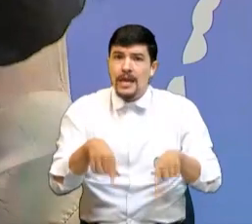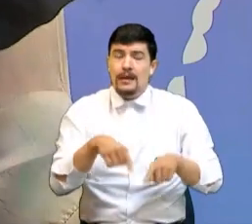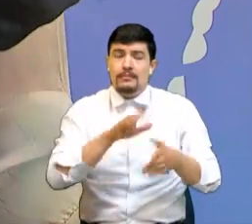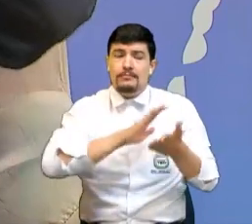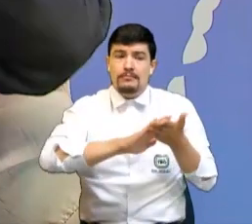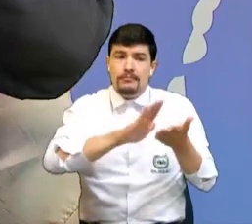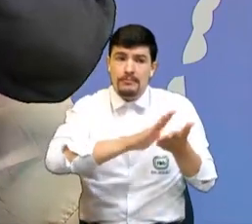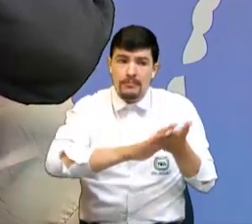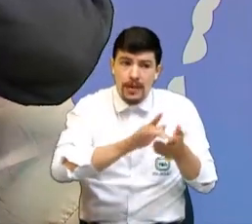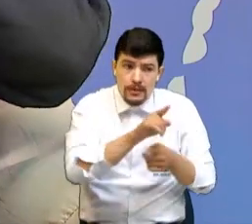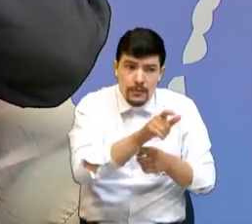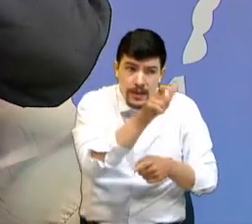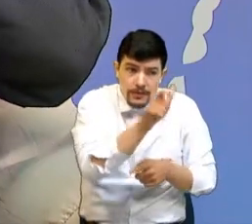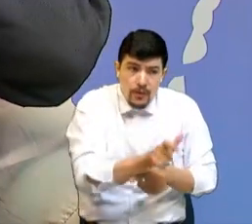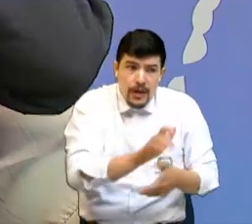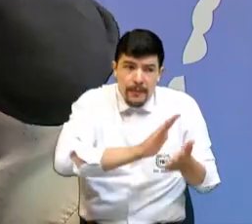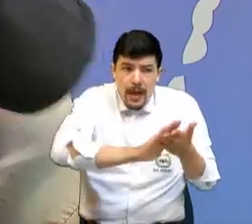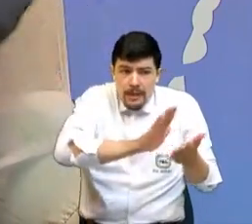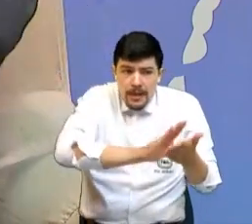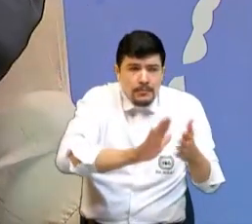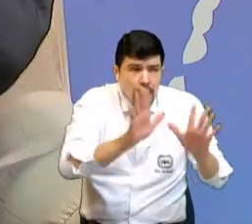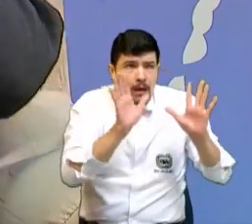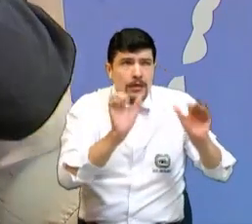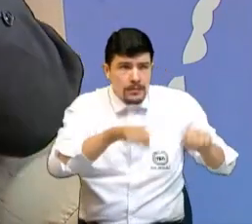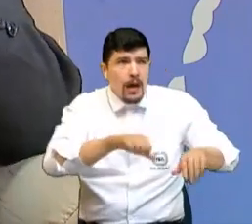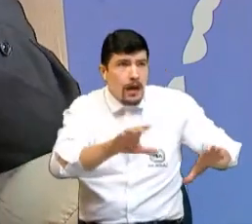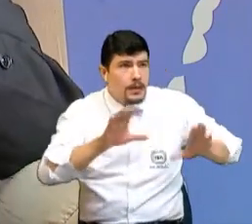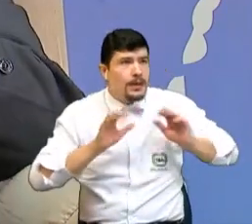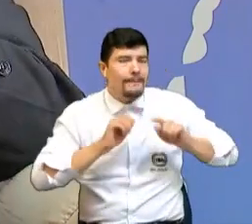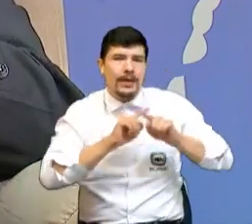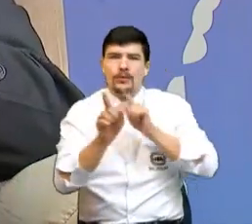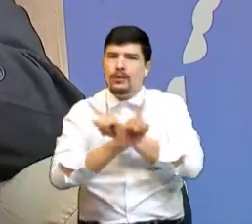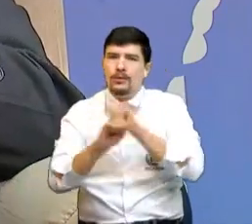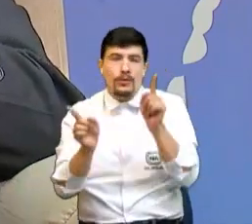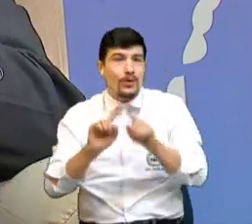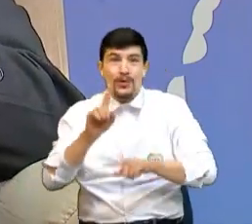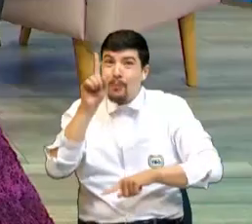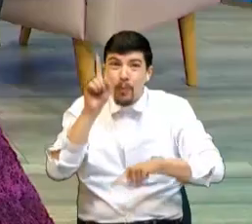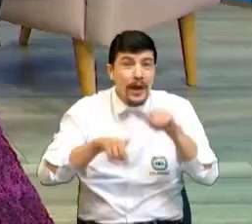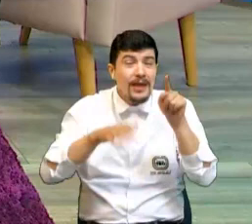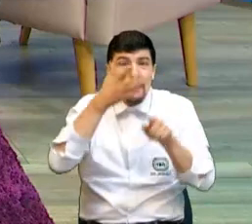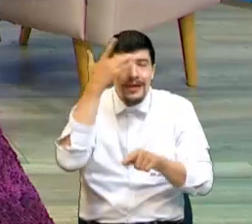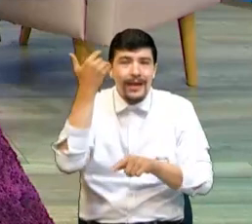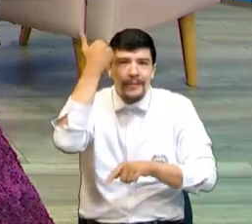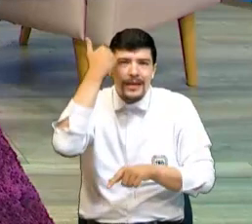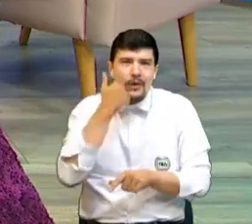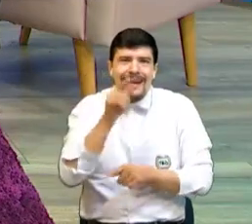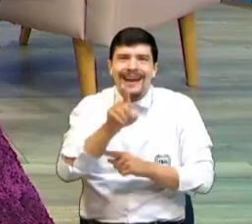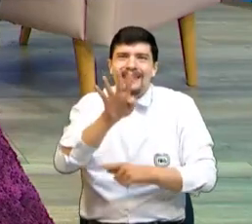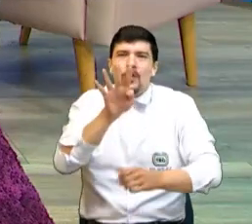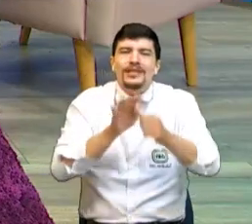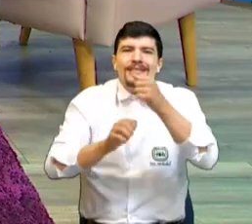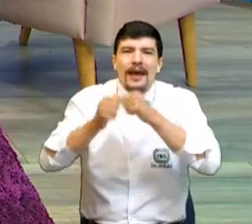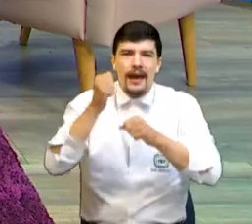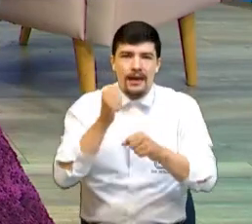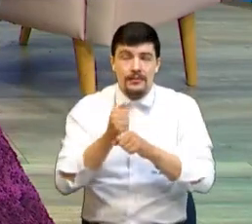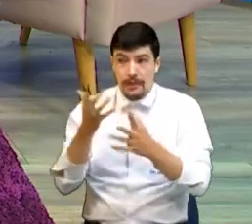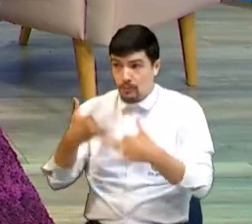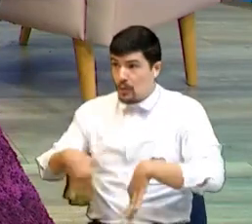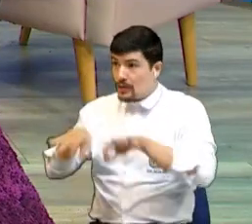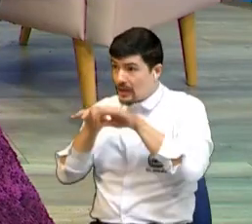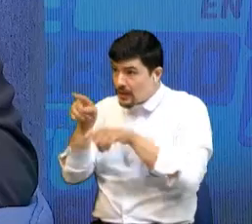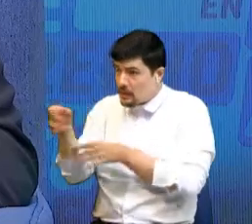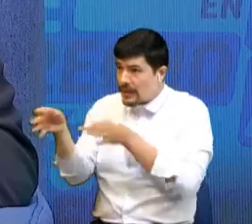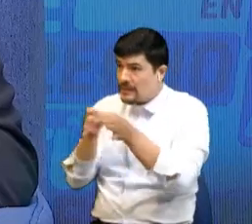que el consentimiento del sujeto pasivo no exime de responsabilidad. Bueno, bien importante tener la claridad sobre esto que